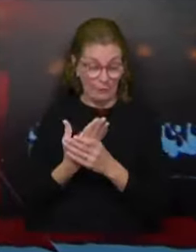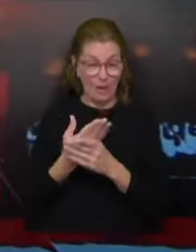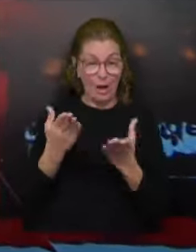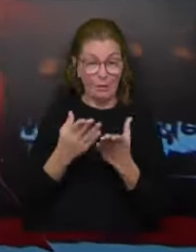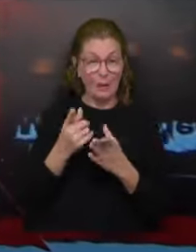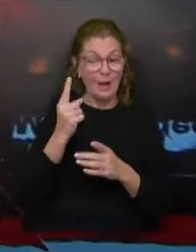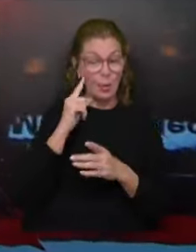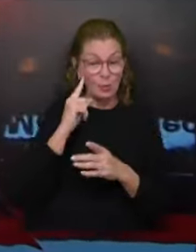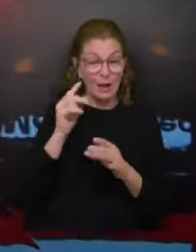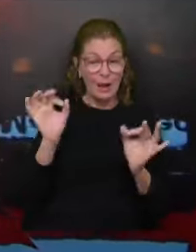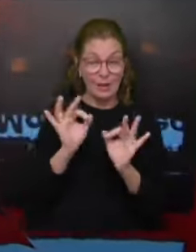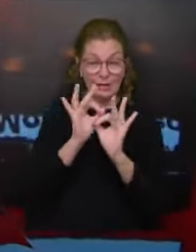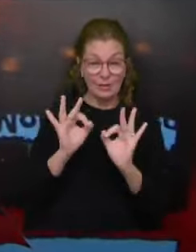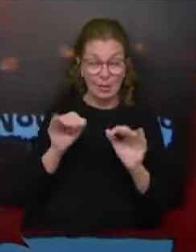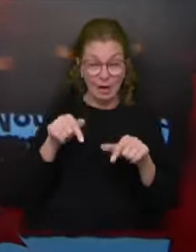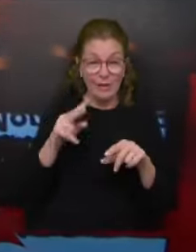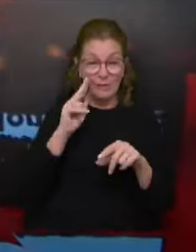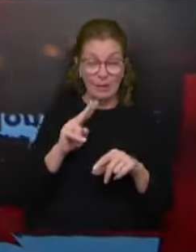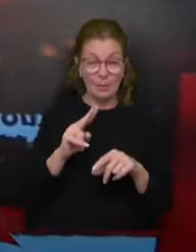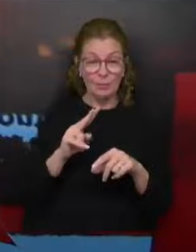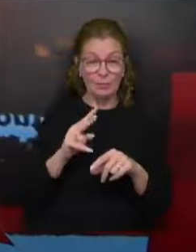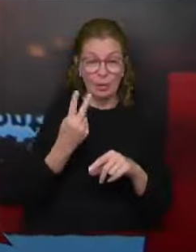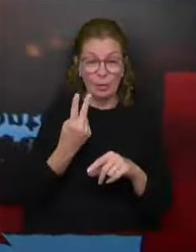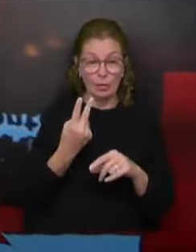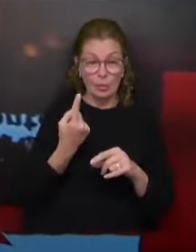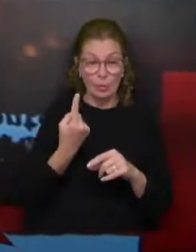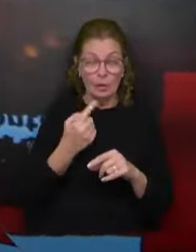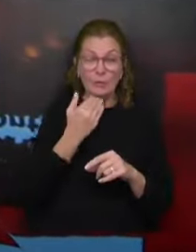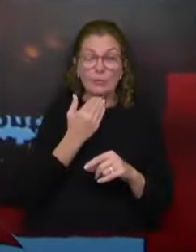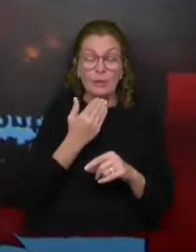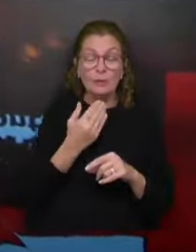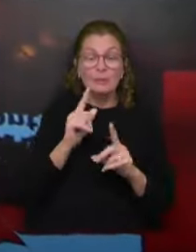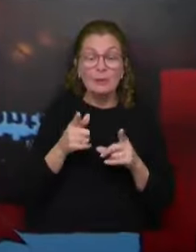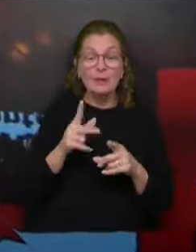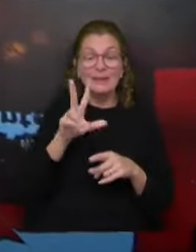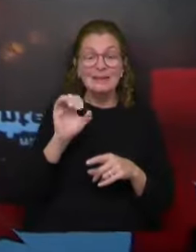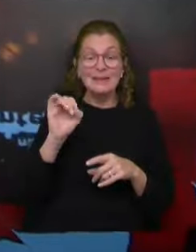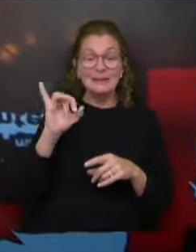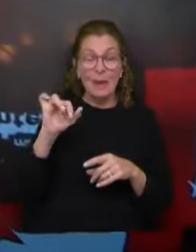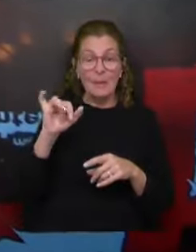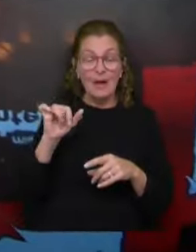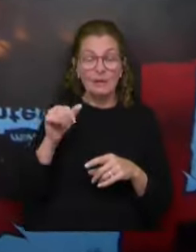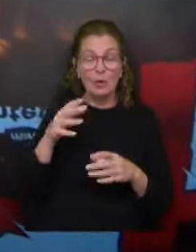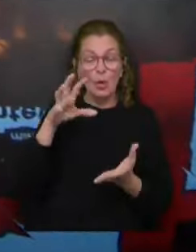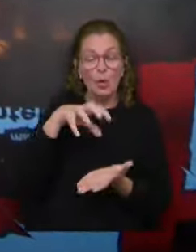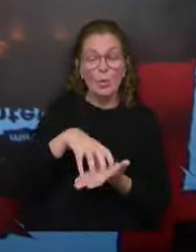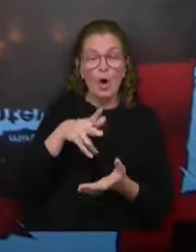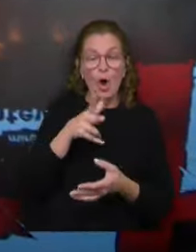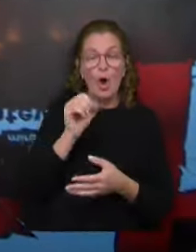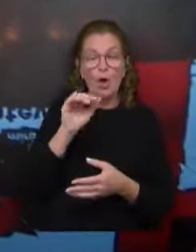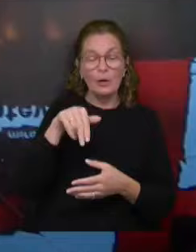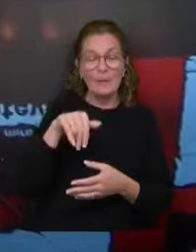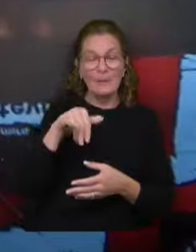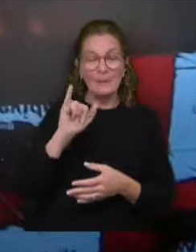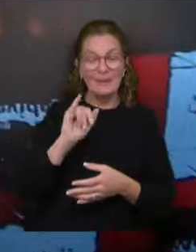van a escuchar acá, algunas canciones, veremos si son 2 canciones de ese disco, no sabemos. También el 30 de mayo en El Hormiguero van a poder disfrutar que se va a estar